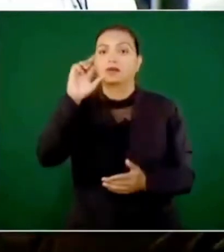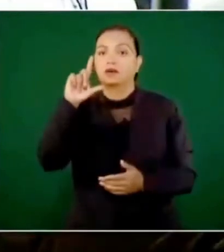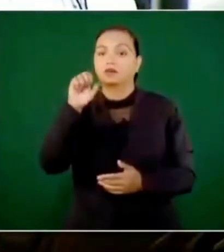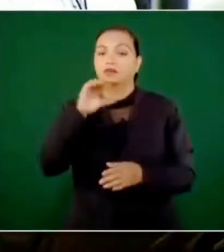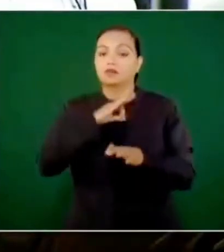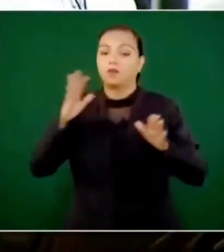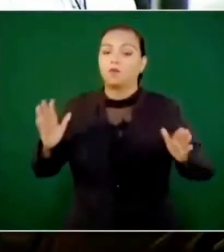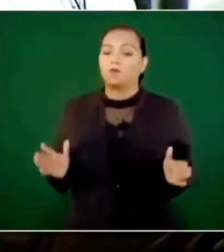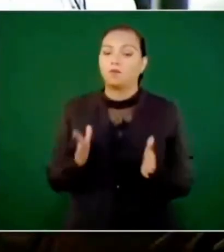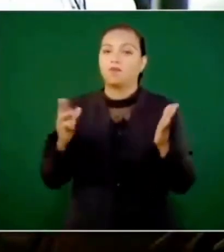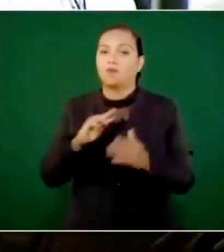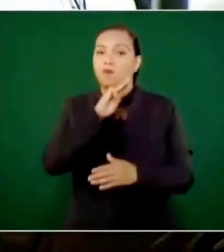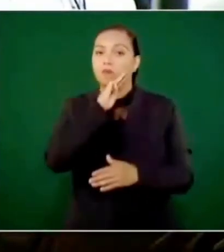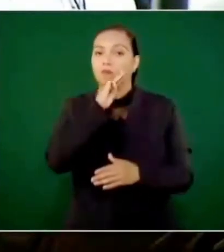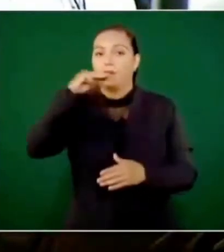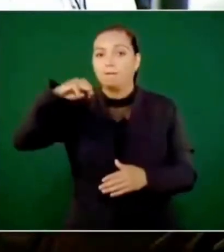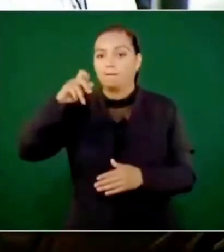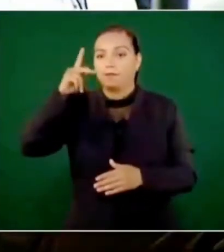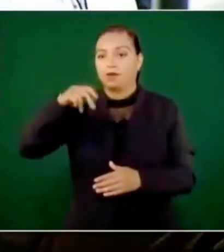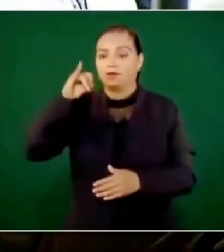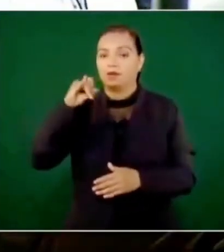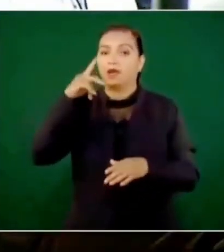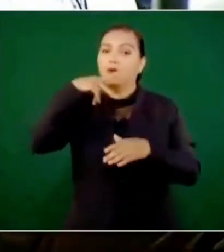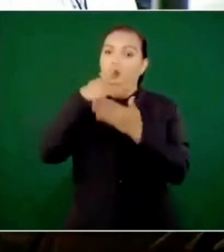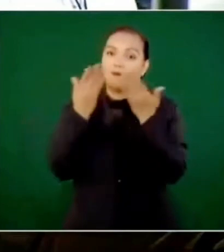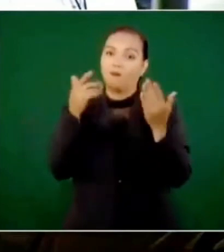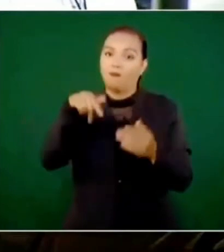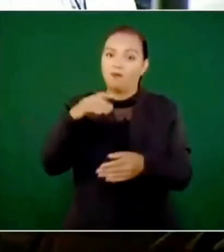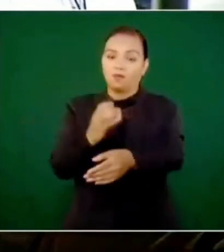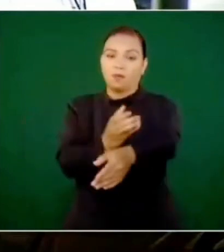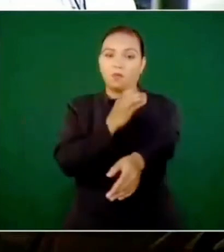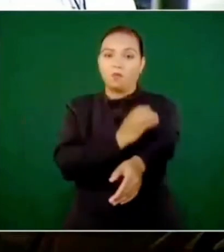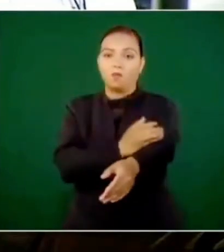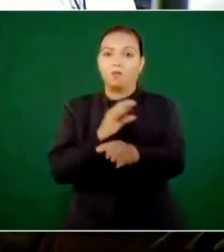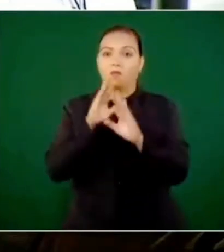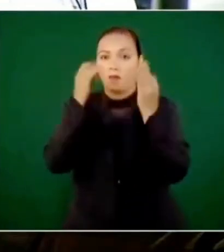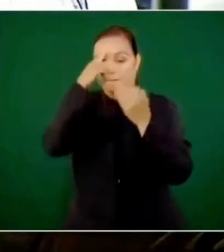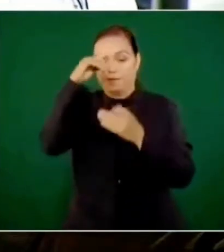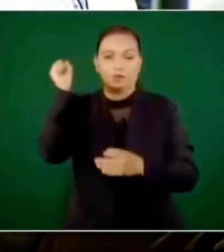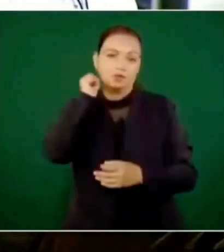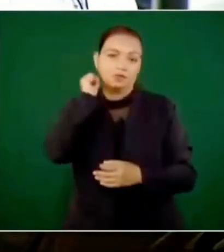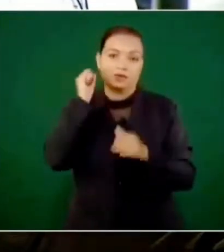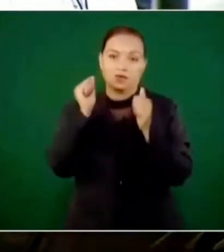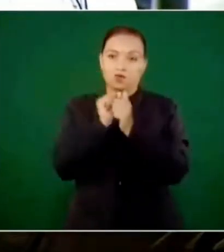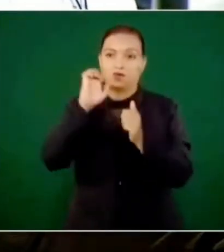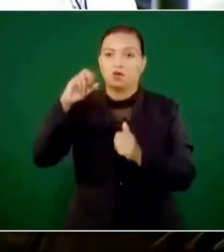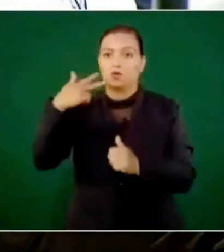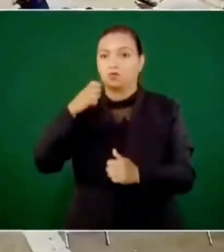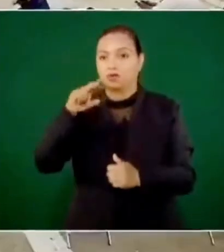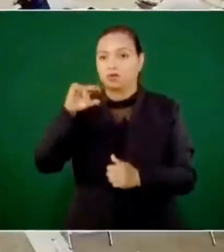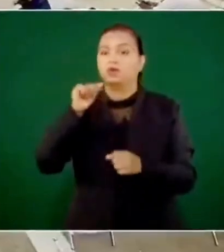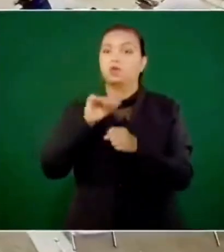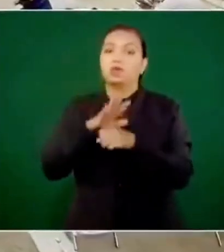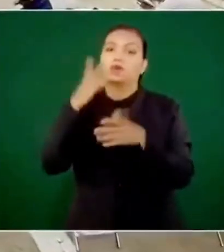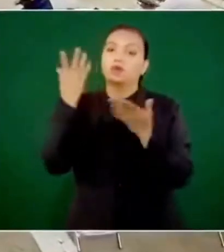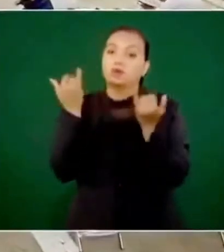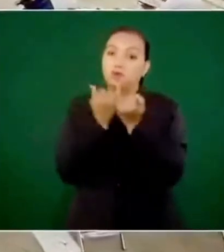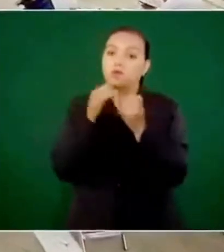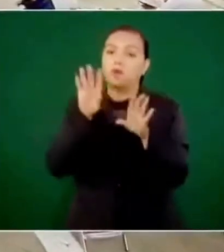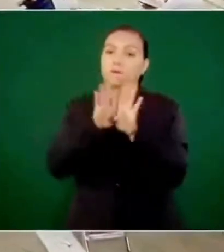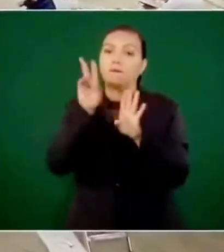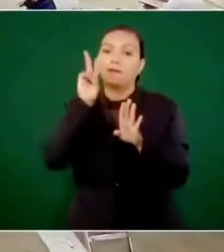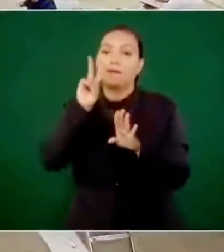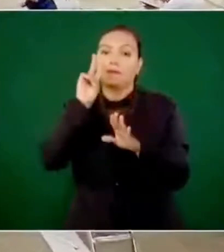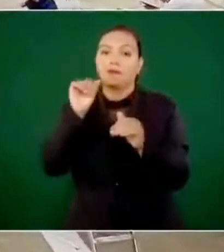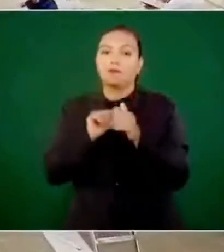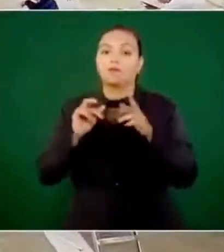Ortiz, la ahora compañera de fórmula de Eugenio Hernández al Senado, que a su vez aparece como suplente